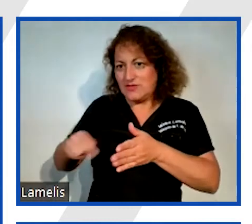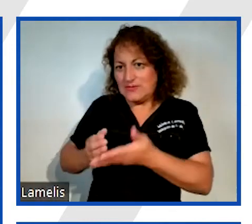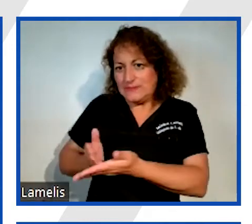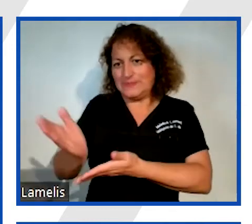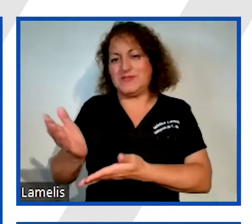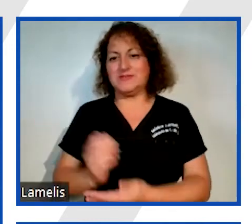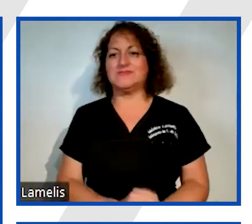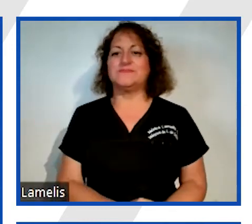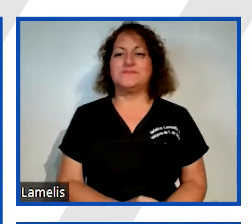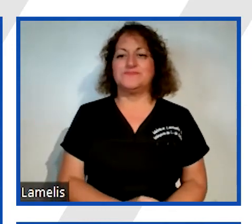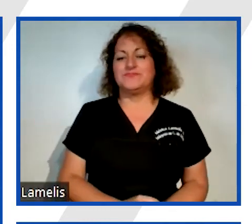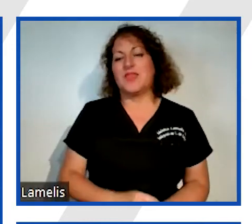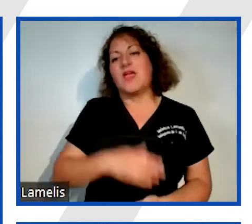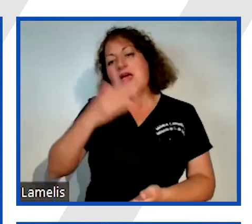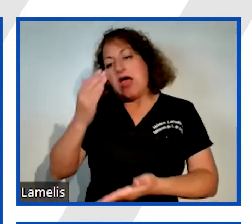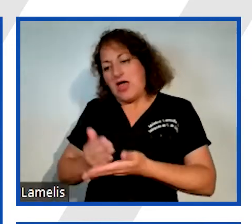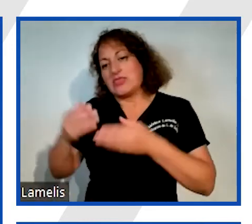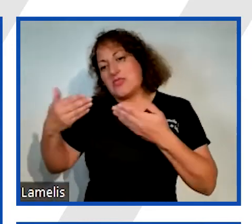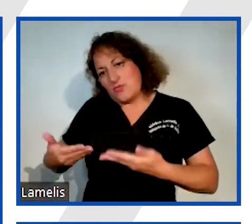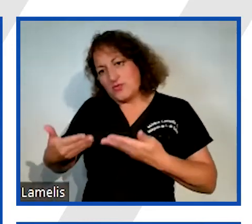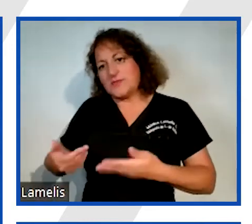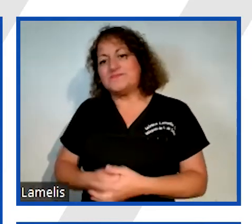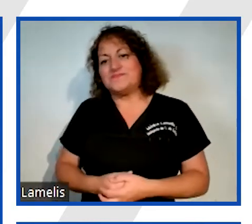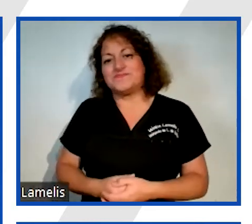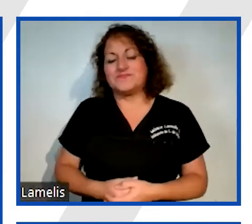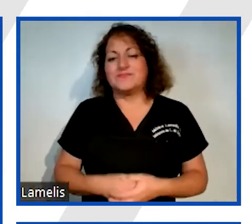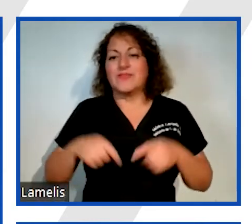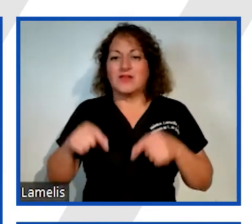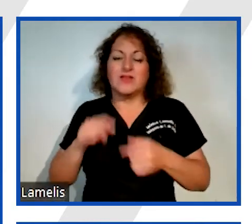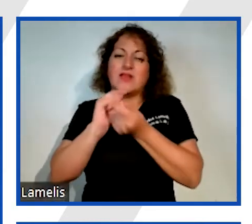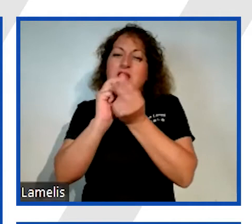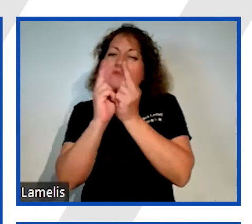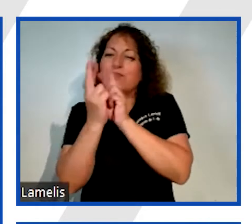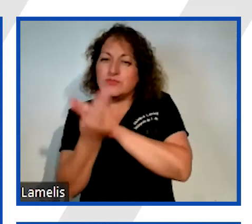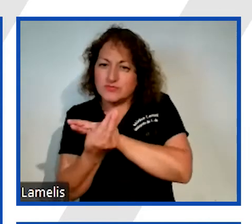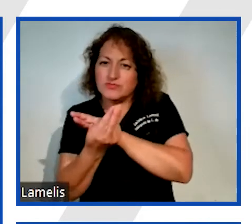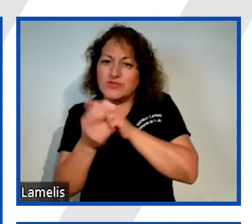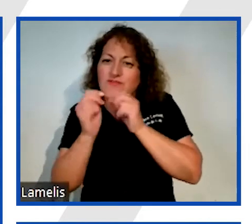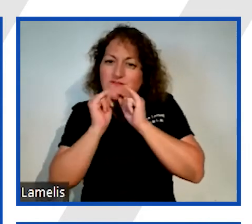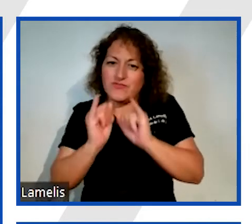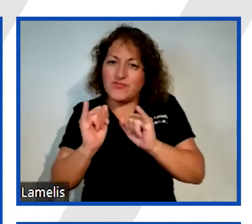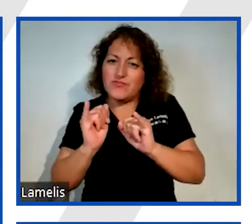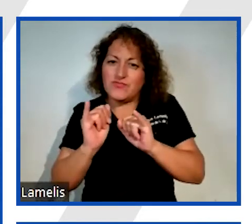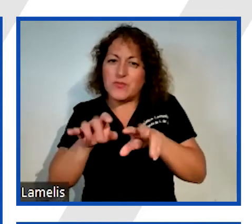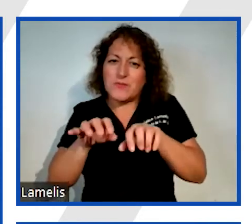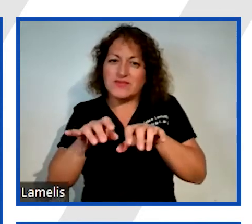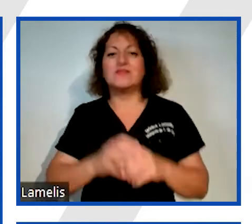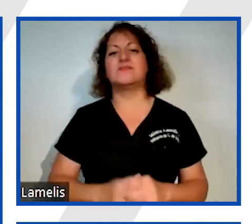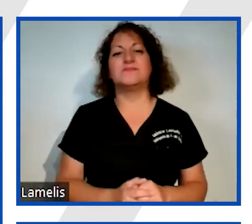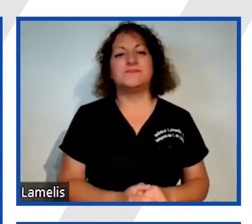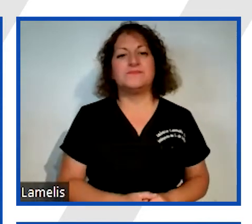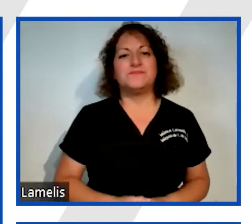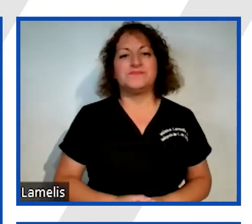que es la actualidad verdad que llegamos hasta esta hora la revolución informática entonces partimos con el origen de la tierra y el